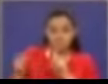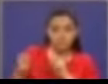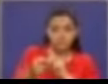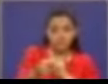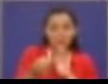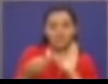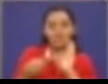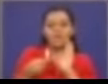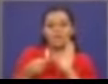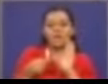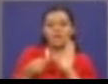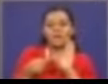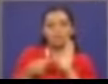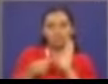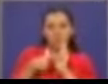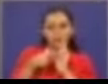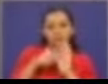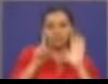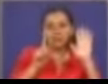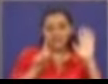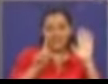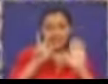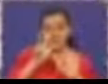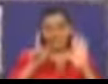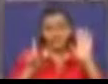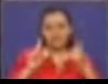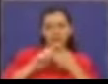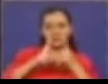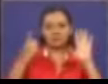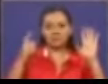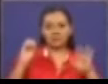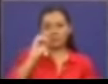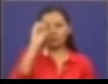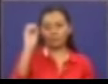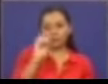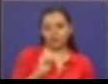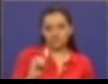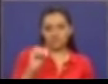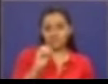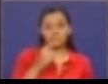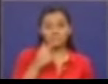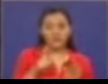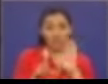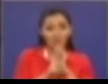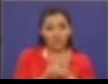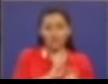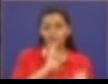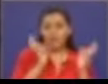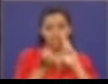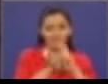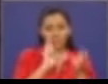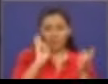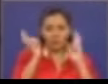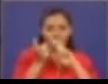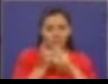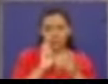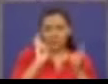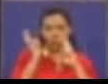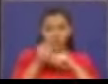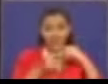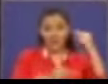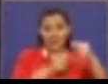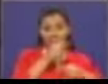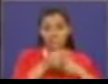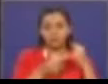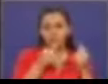del 36 al 60%. La ley, que incluía diversas reformas tributarias y a la herencia, servía